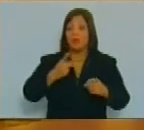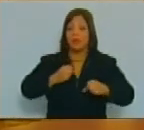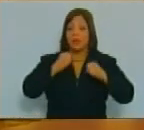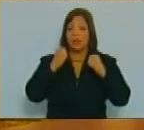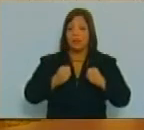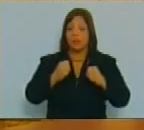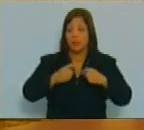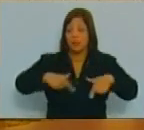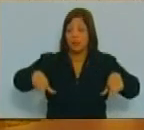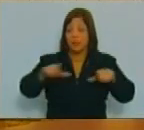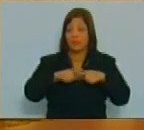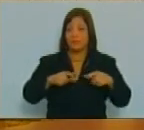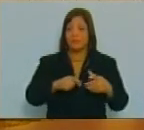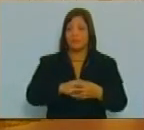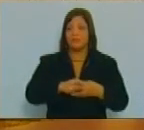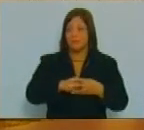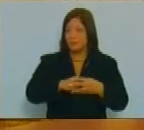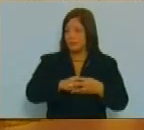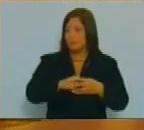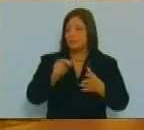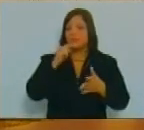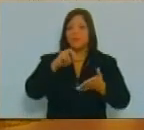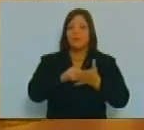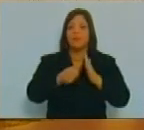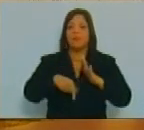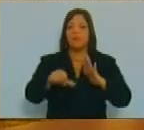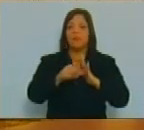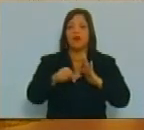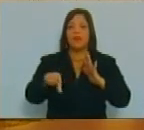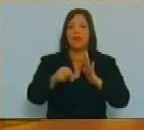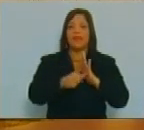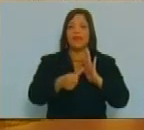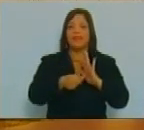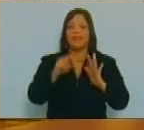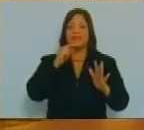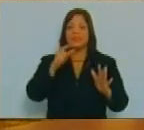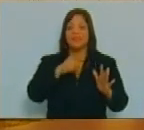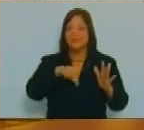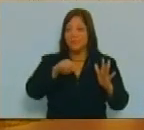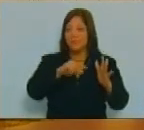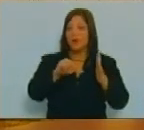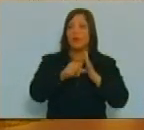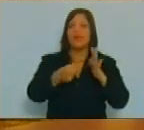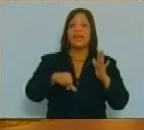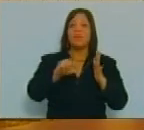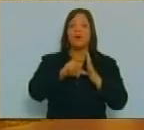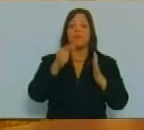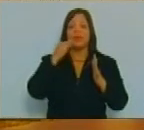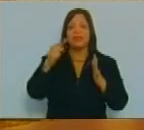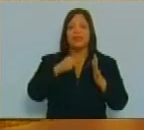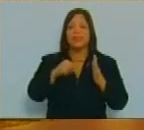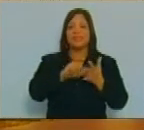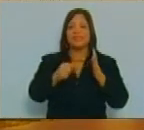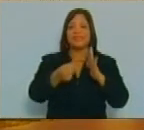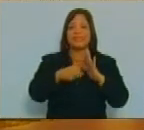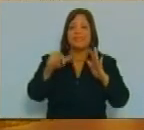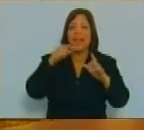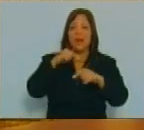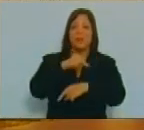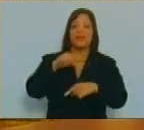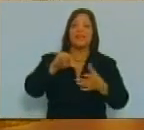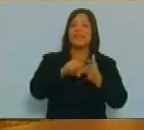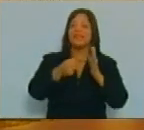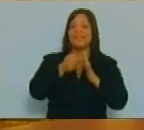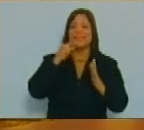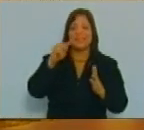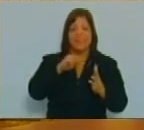ciudadana desde la lógica sistemática multifactorial interagencial y holística